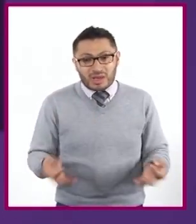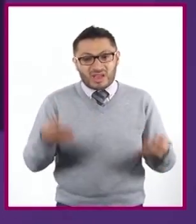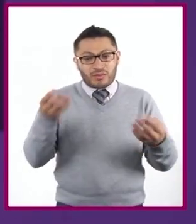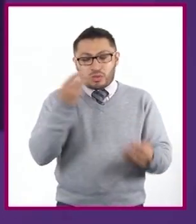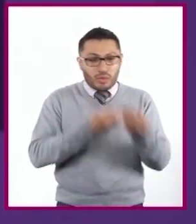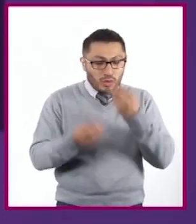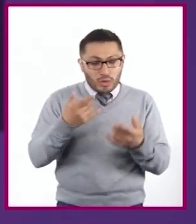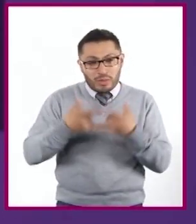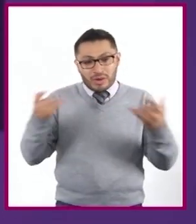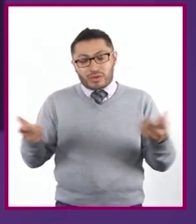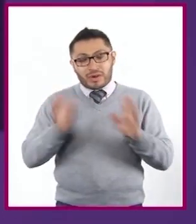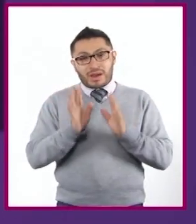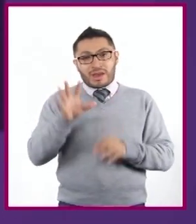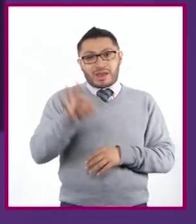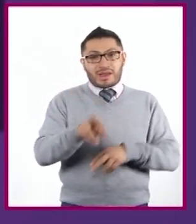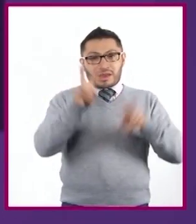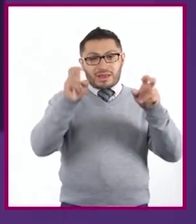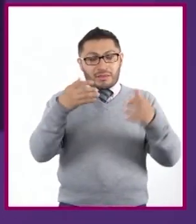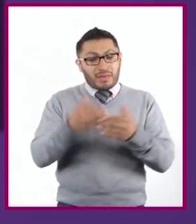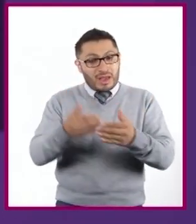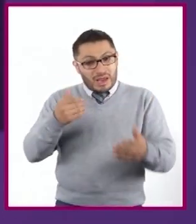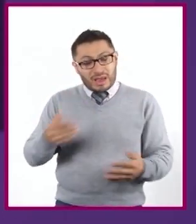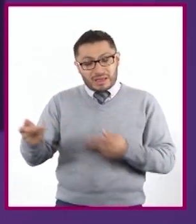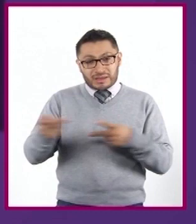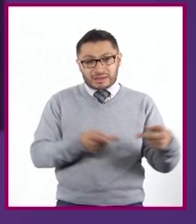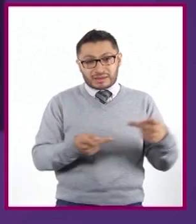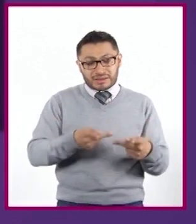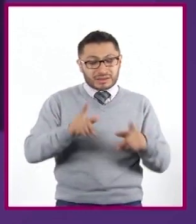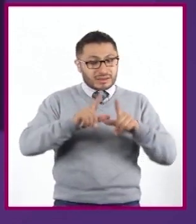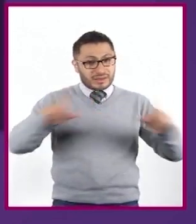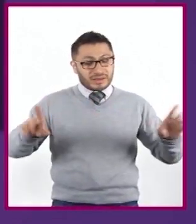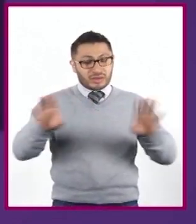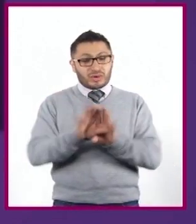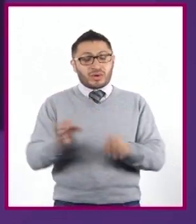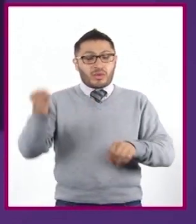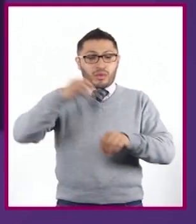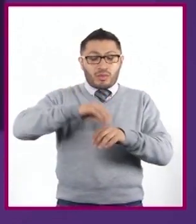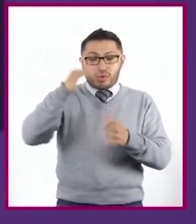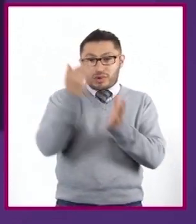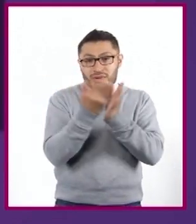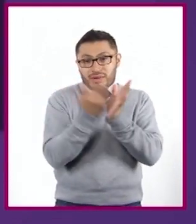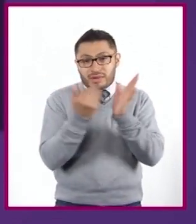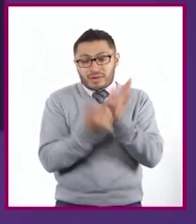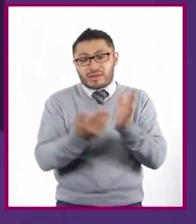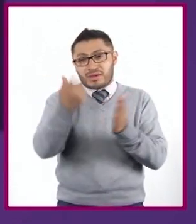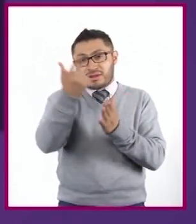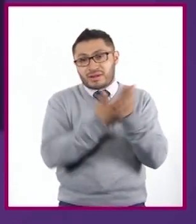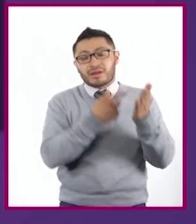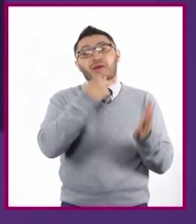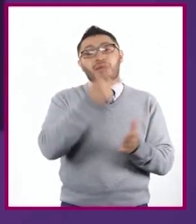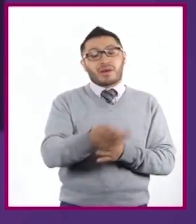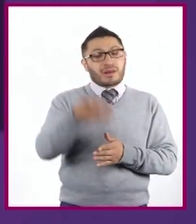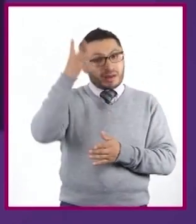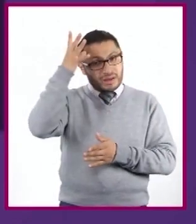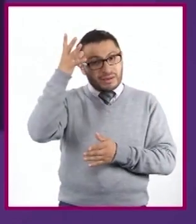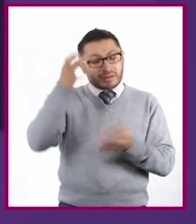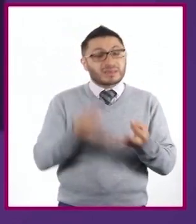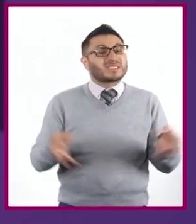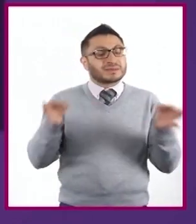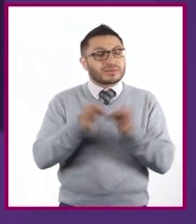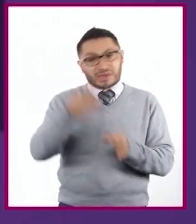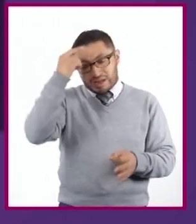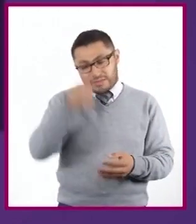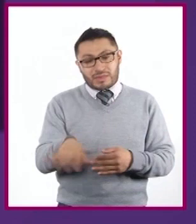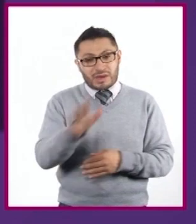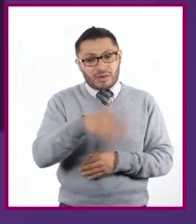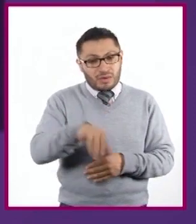seleccionado el tema y antes de gratinar, vamos a añadir una lista de palabras clave para comenzar la búsqueda.